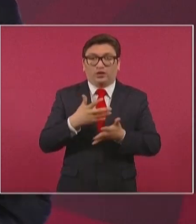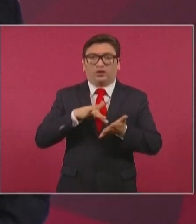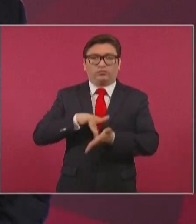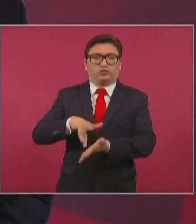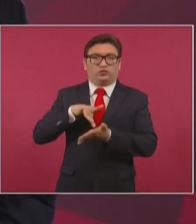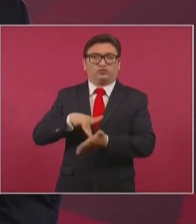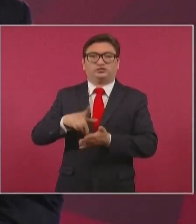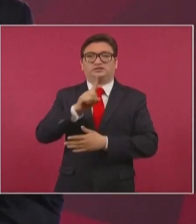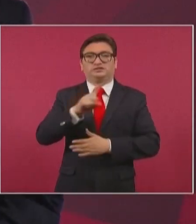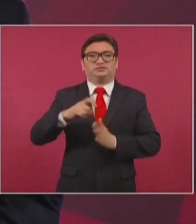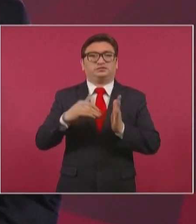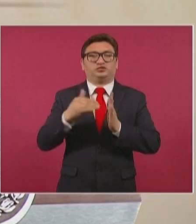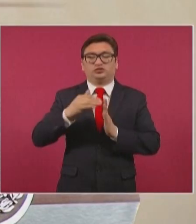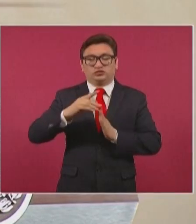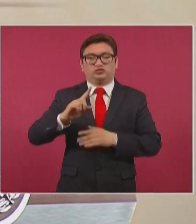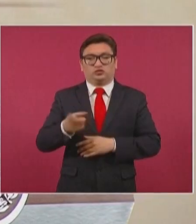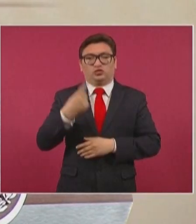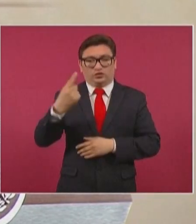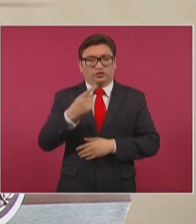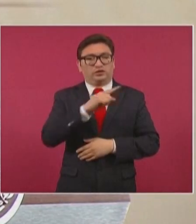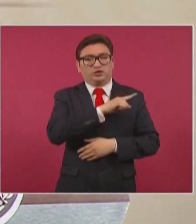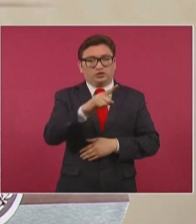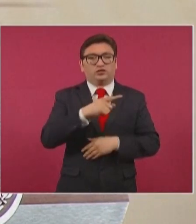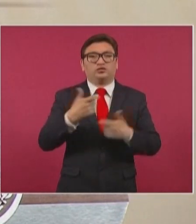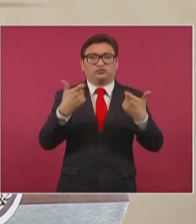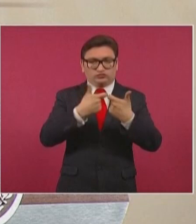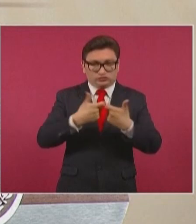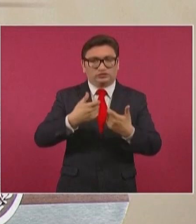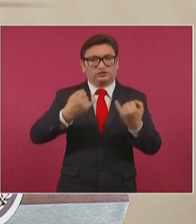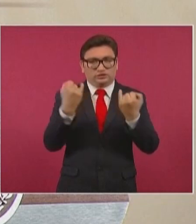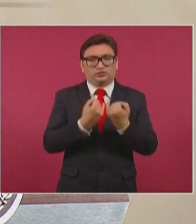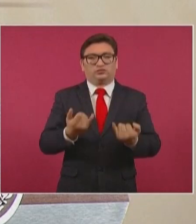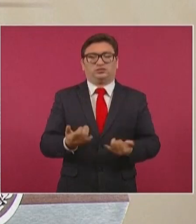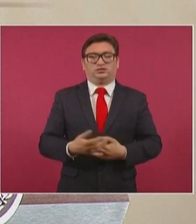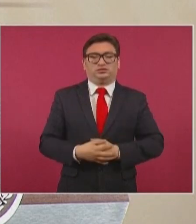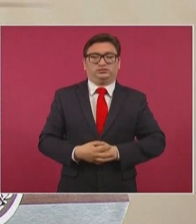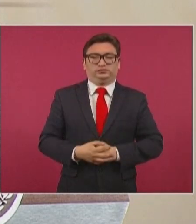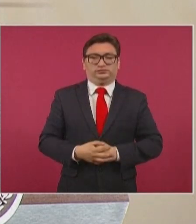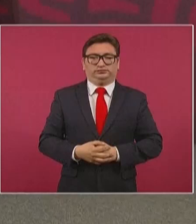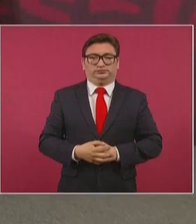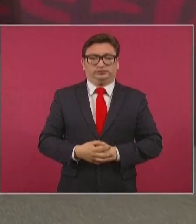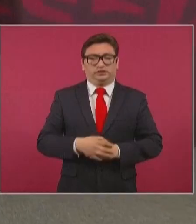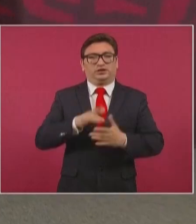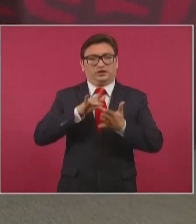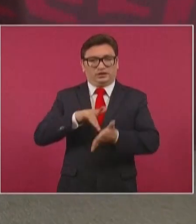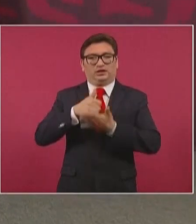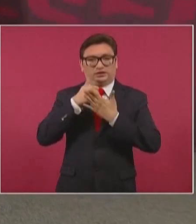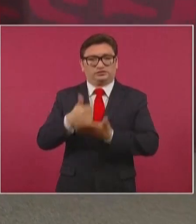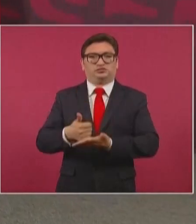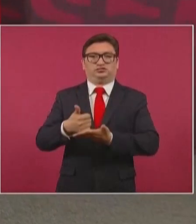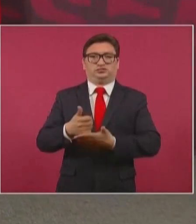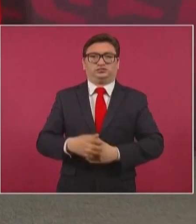destinando 100 millones de dólares, pónganle ustedes, ayuden,